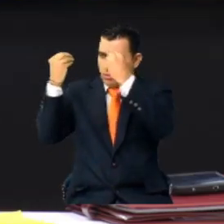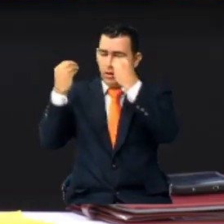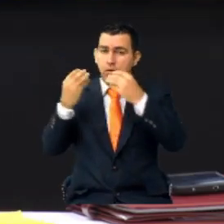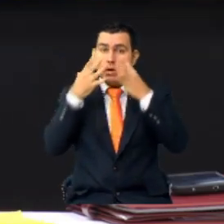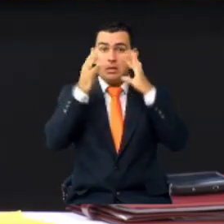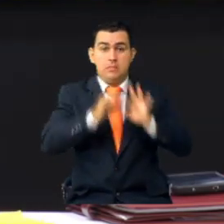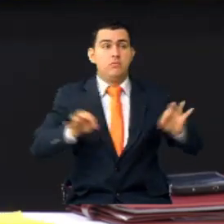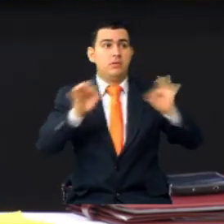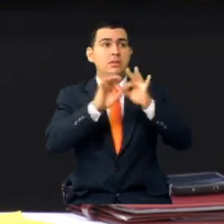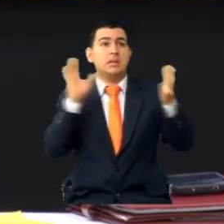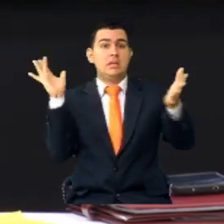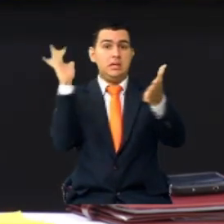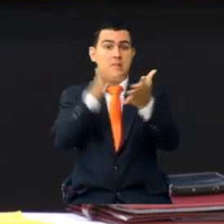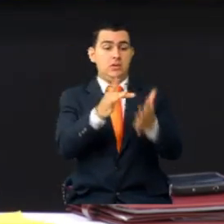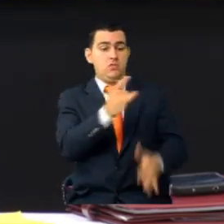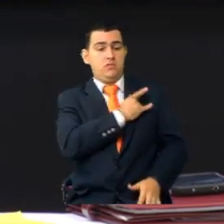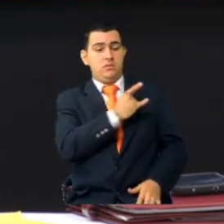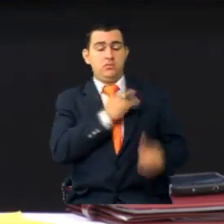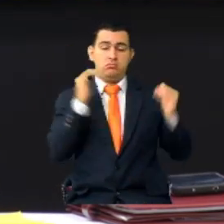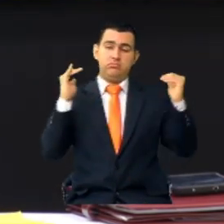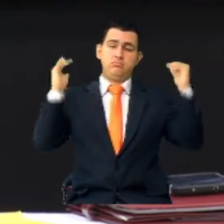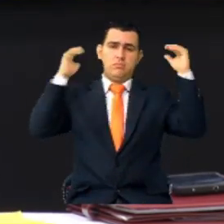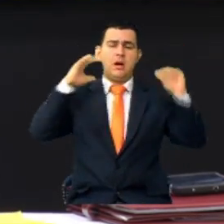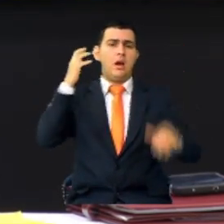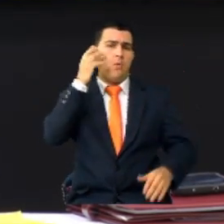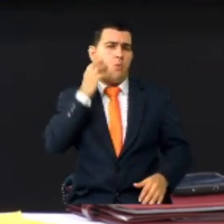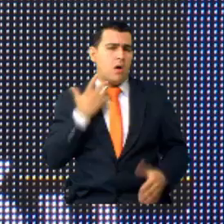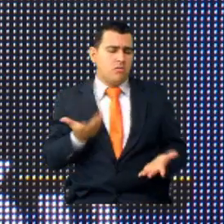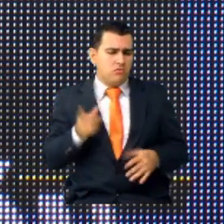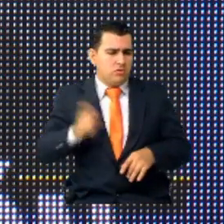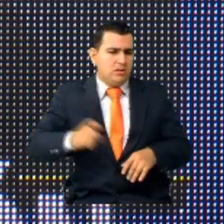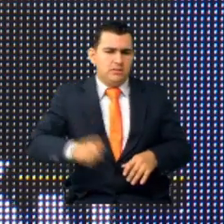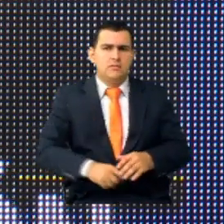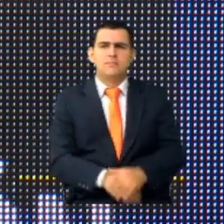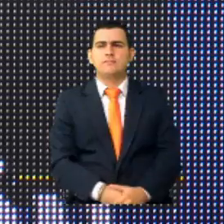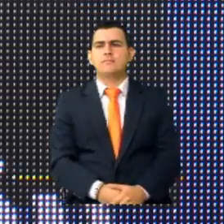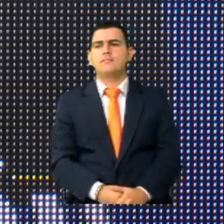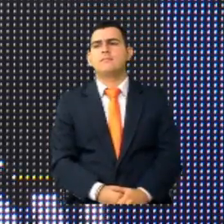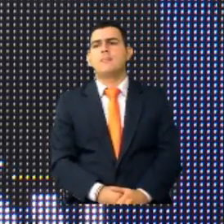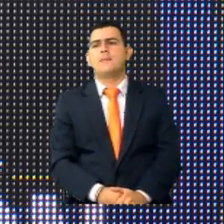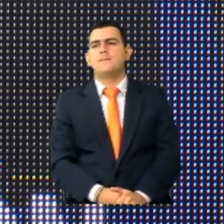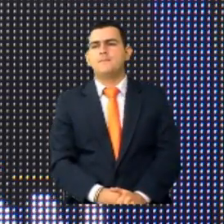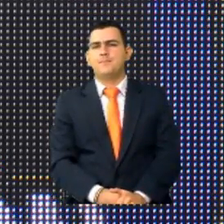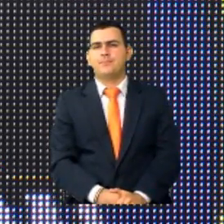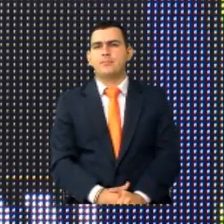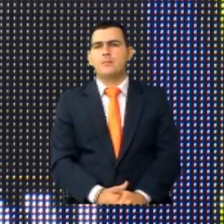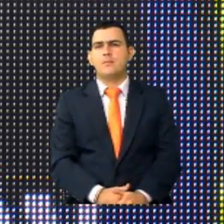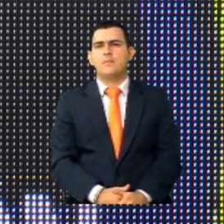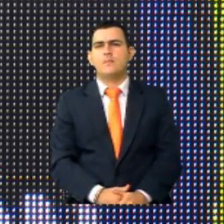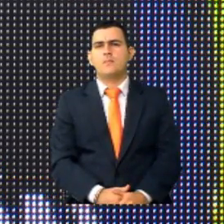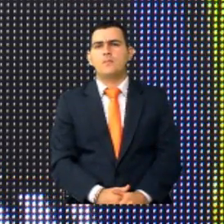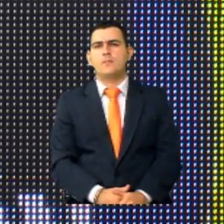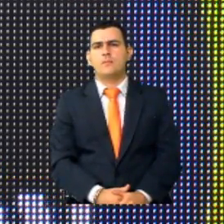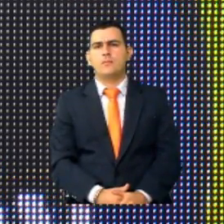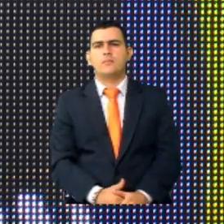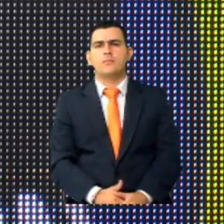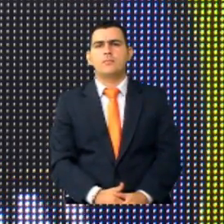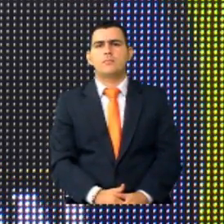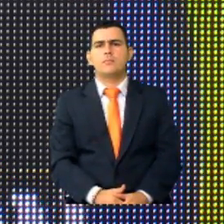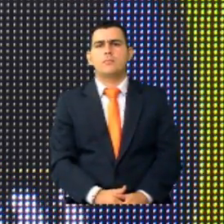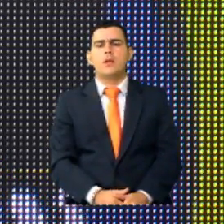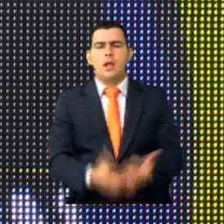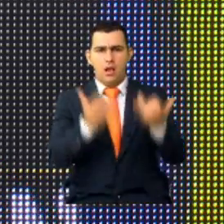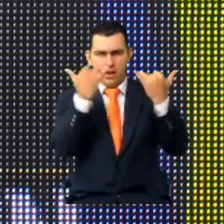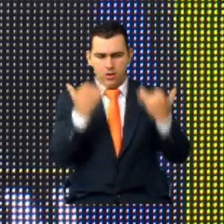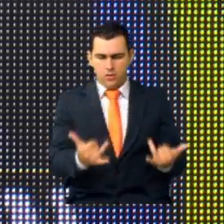mejores universidades para después venir a robar un pueblo. Gracias, candidato. Es el turno ahora para la pregunta que formula el periodista Luis